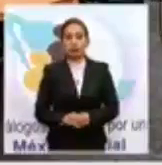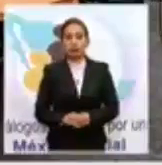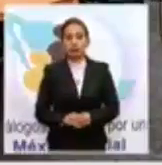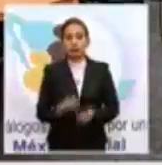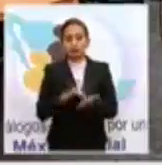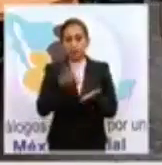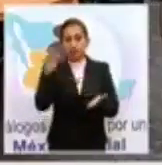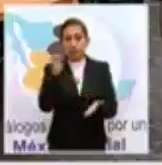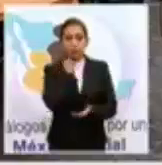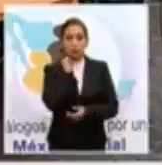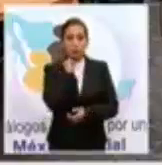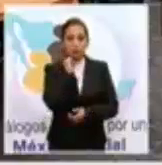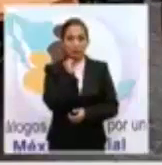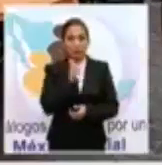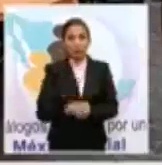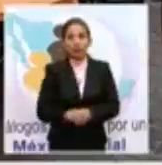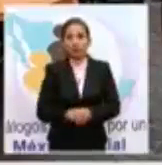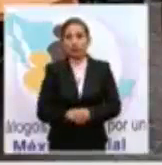Gracias, senador.